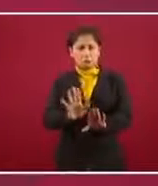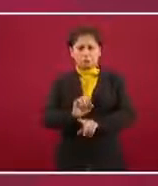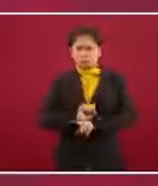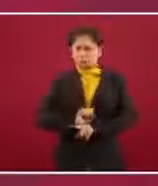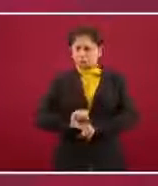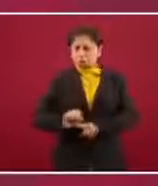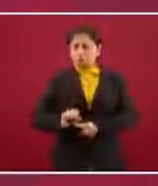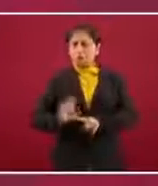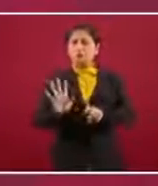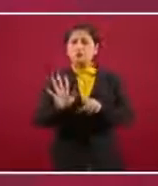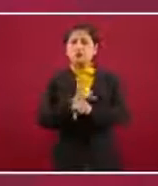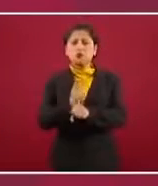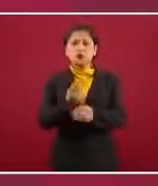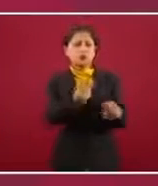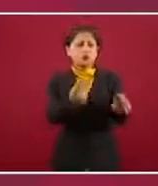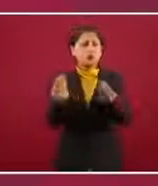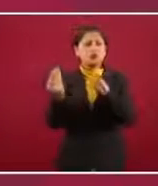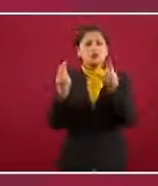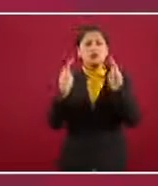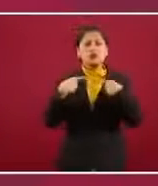que son otros tiempos